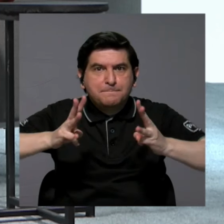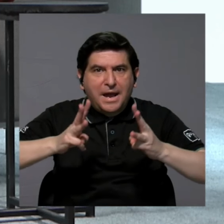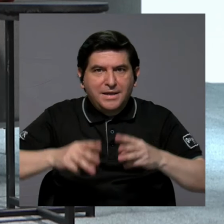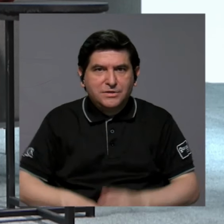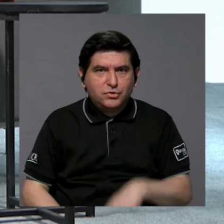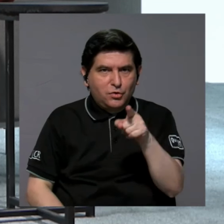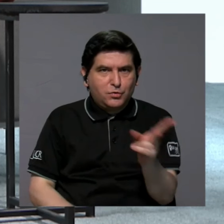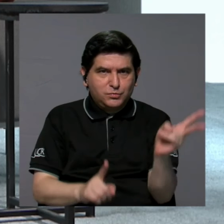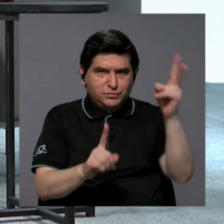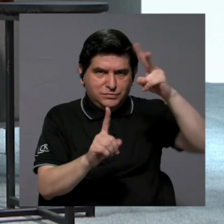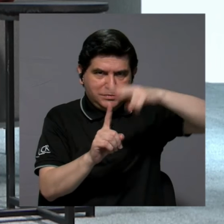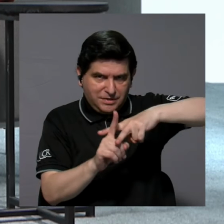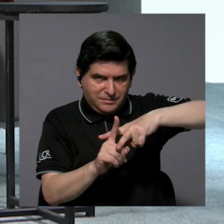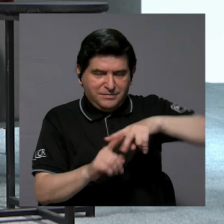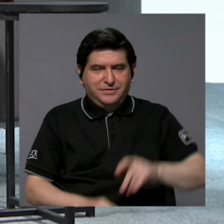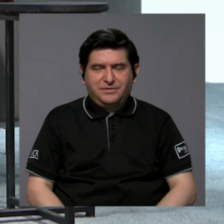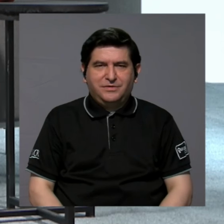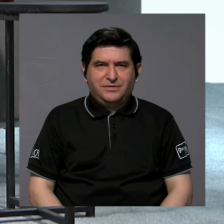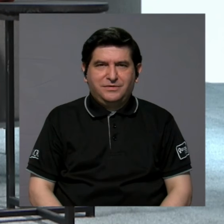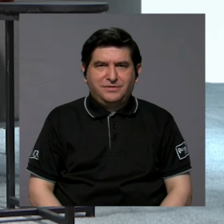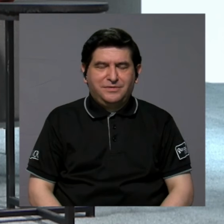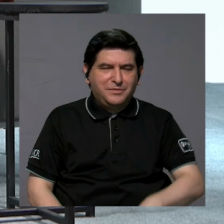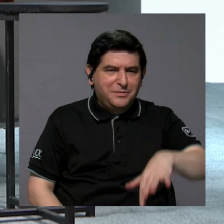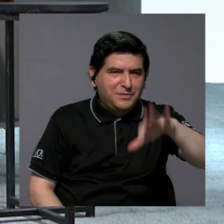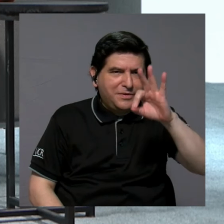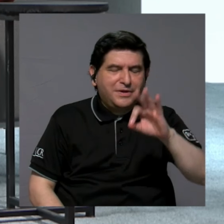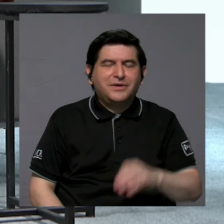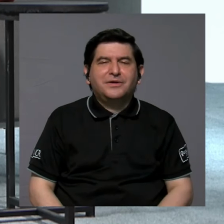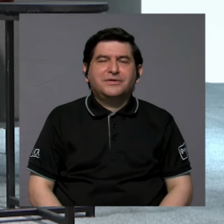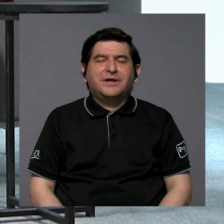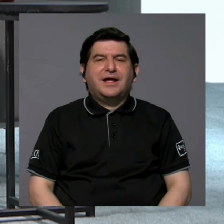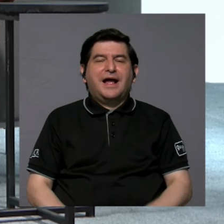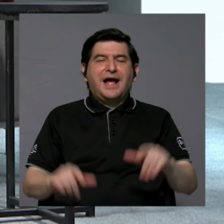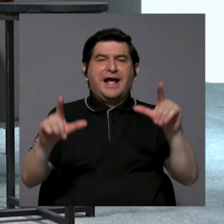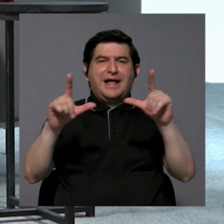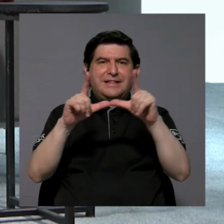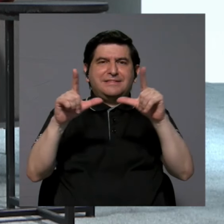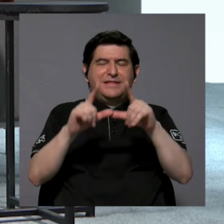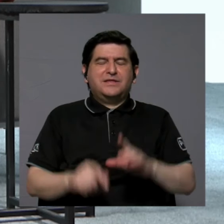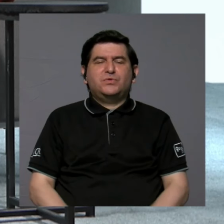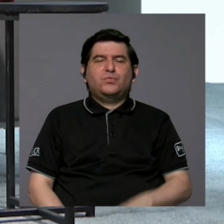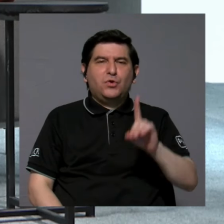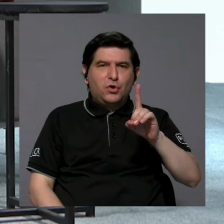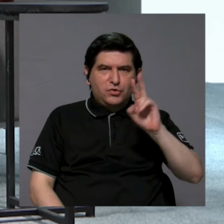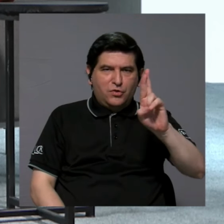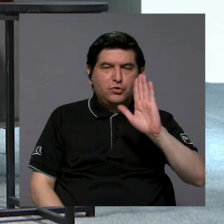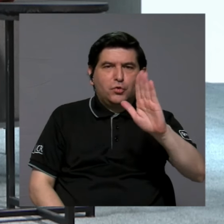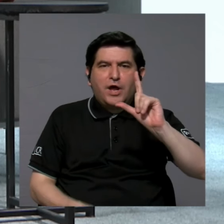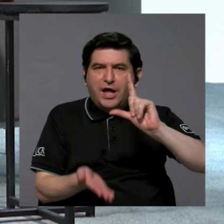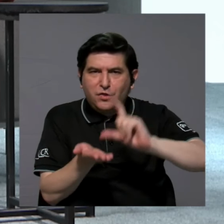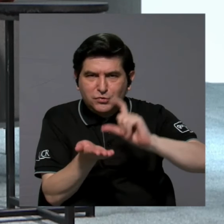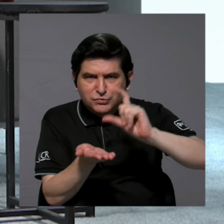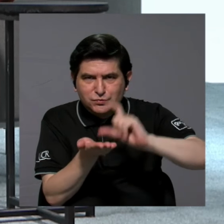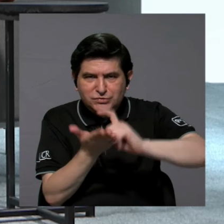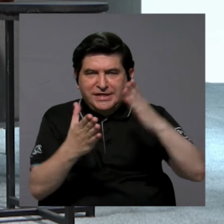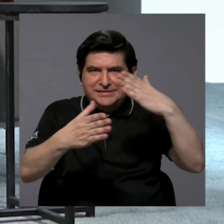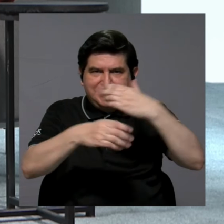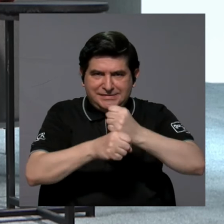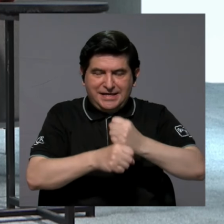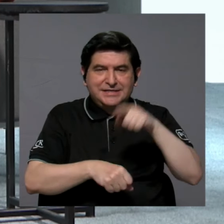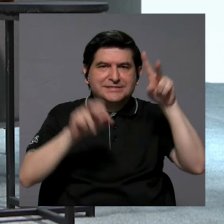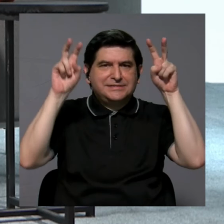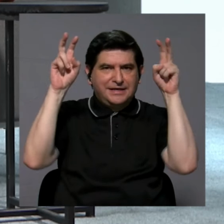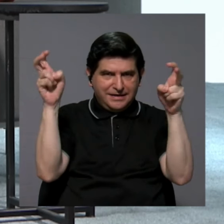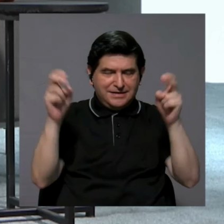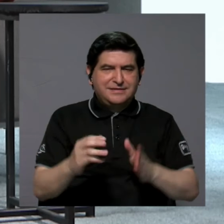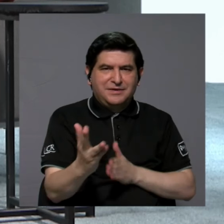metodología que usted siguió para obtener el título de doctorado, su tesis que realizó